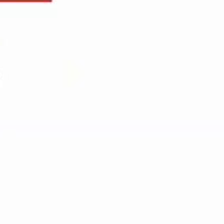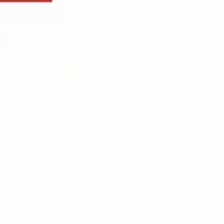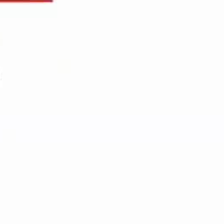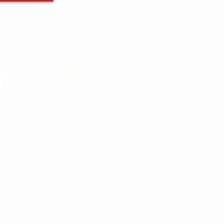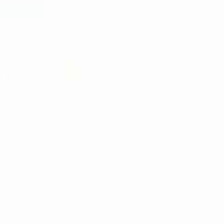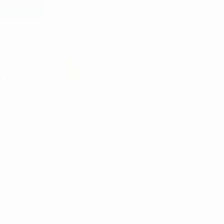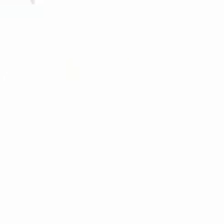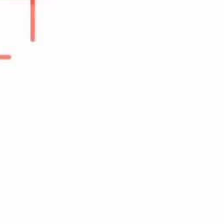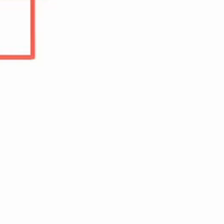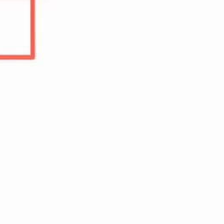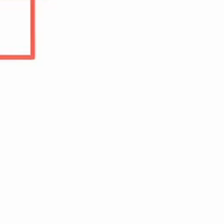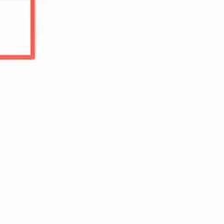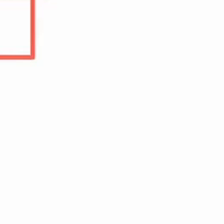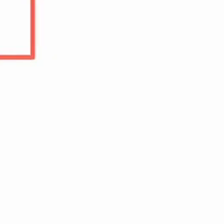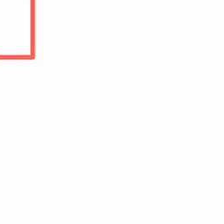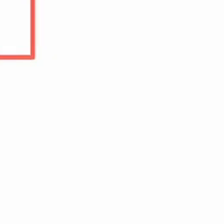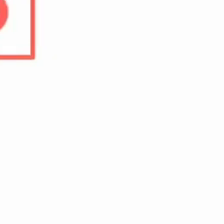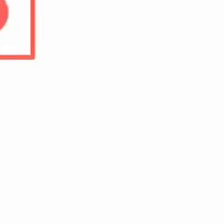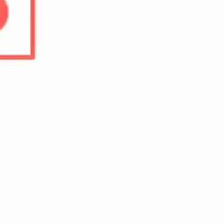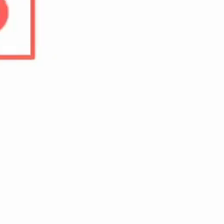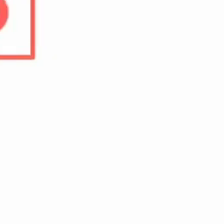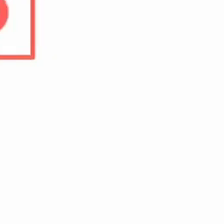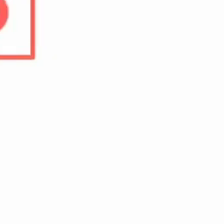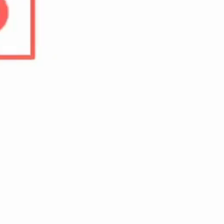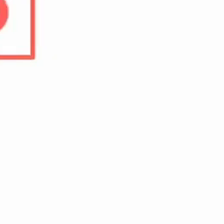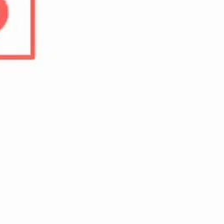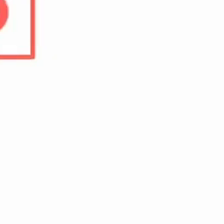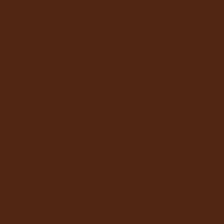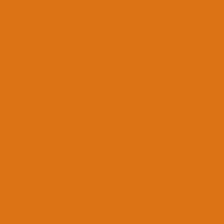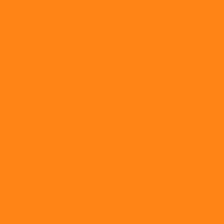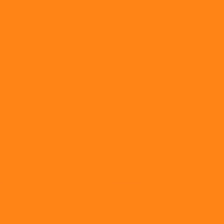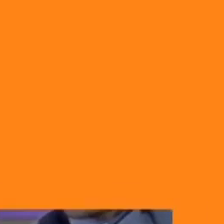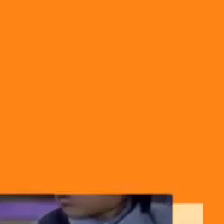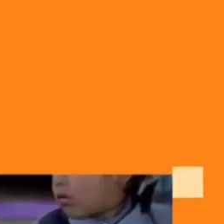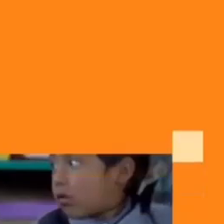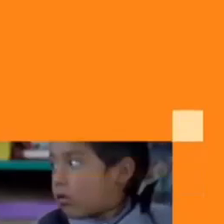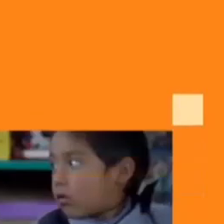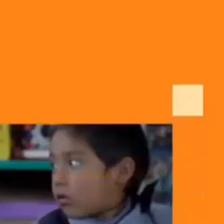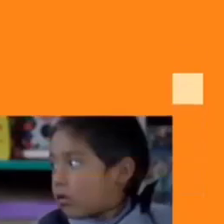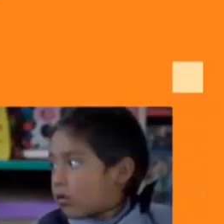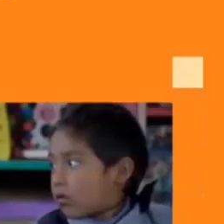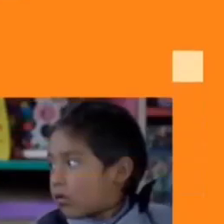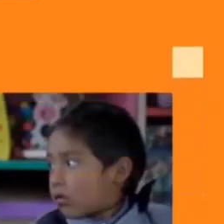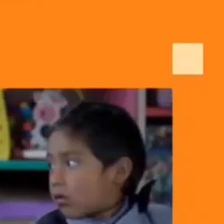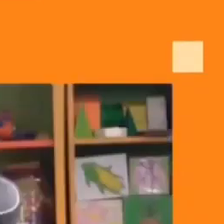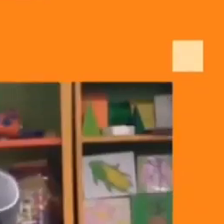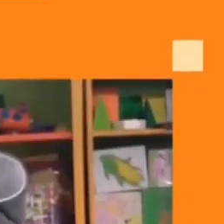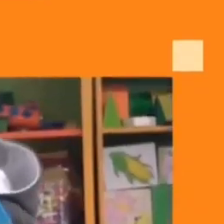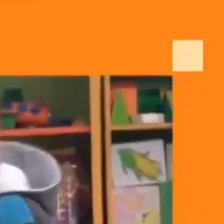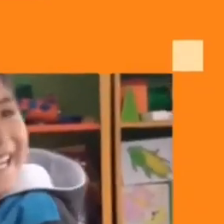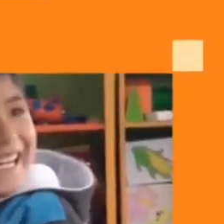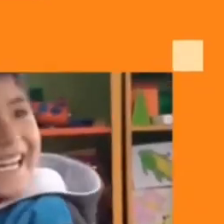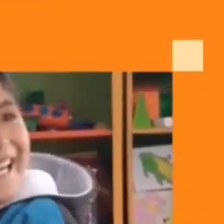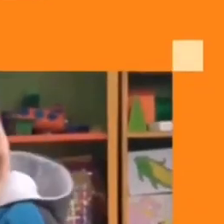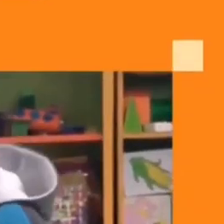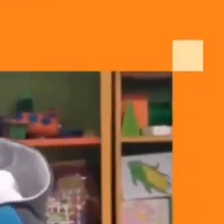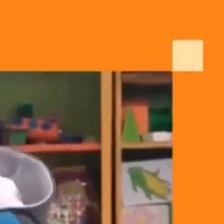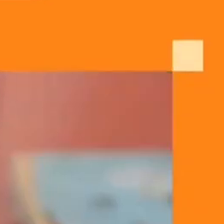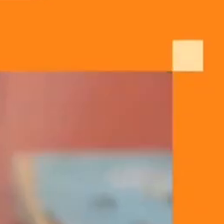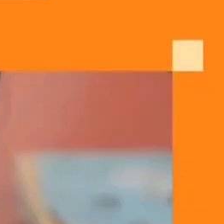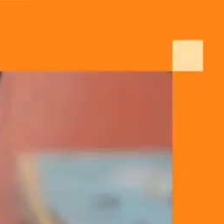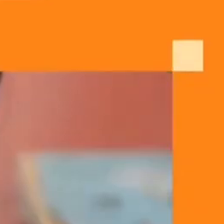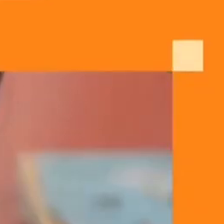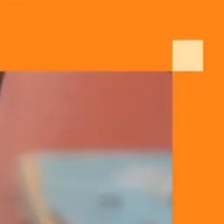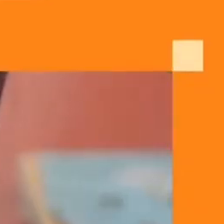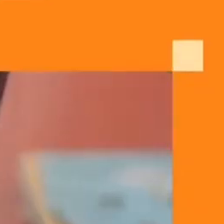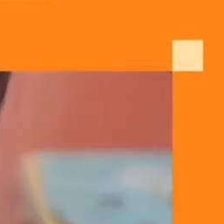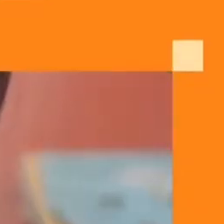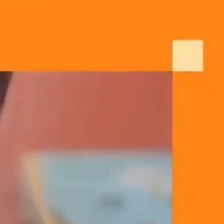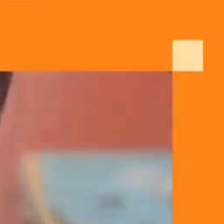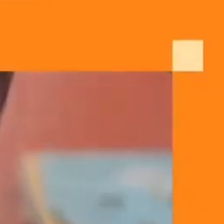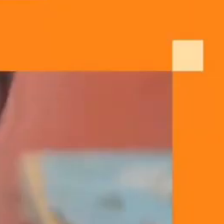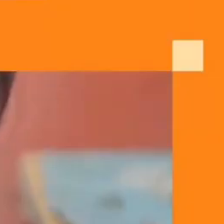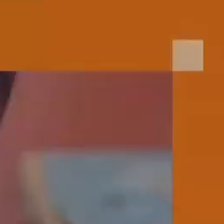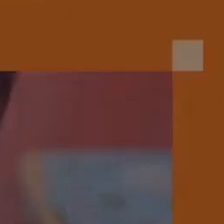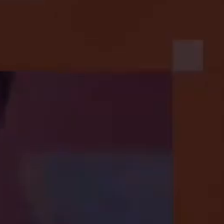Gobierno del Perú, el Perú primero. Estamos viendo Aprendo en Casa,